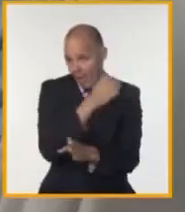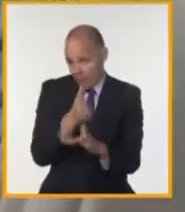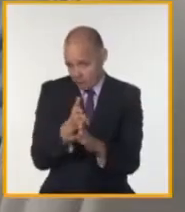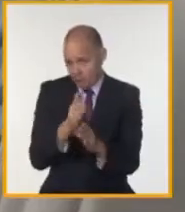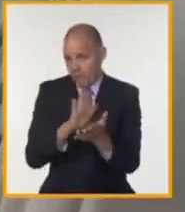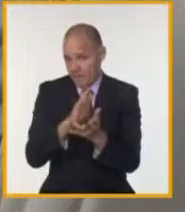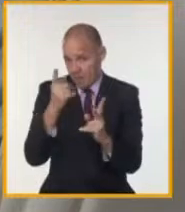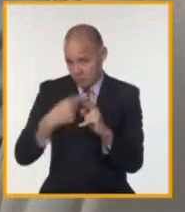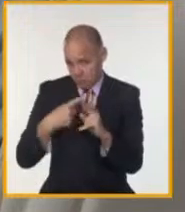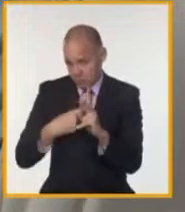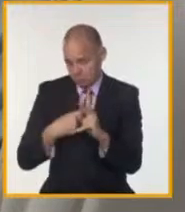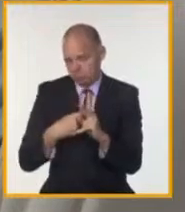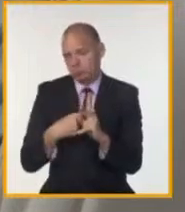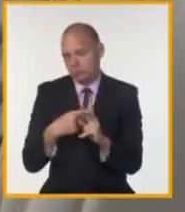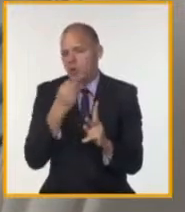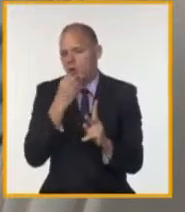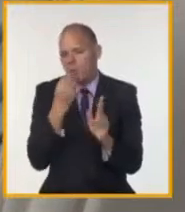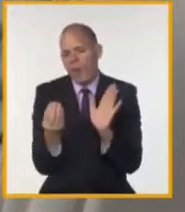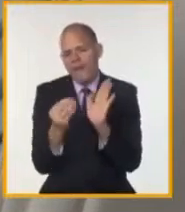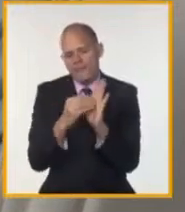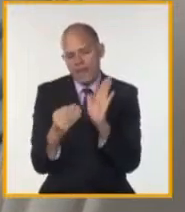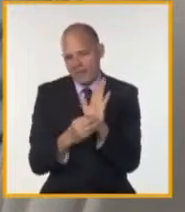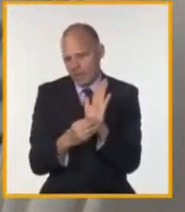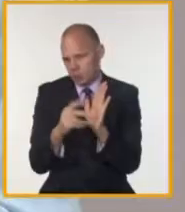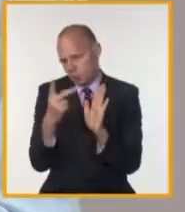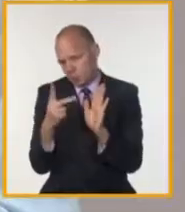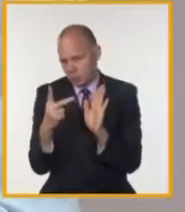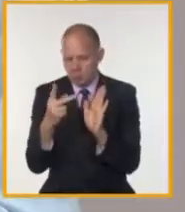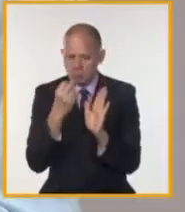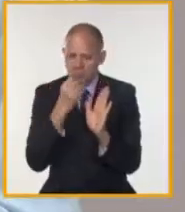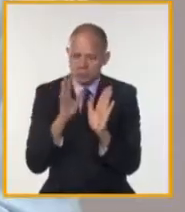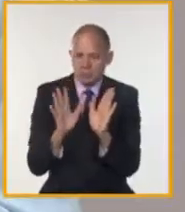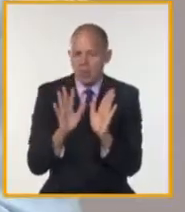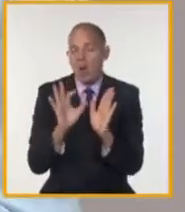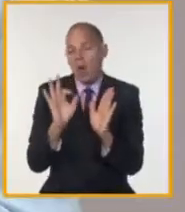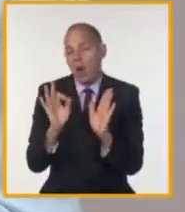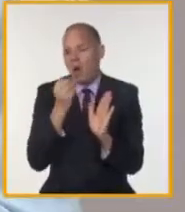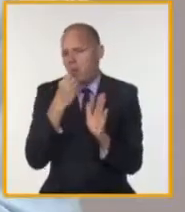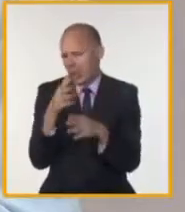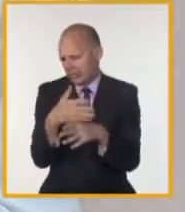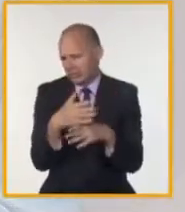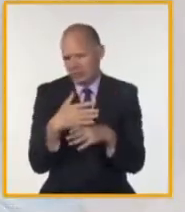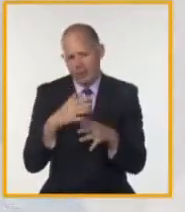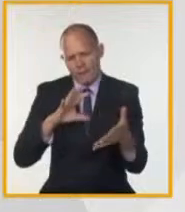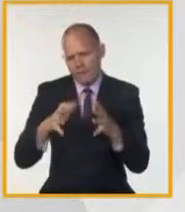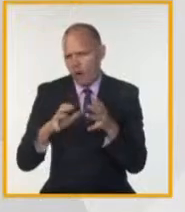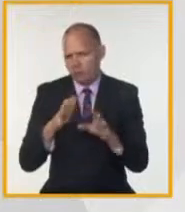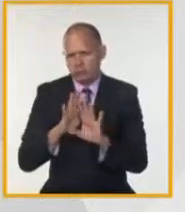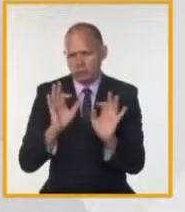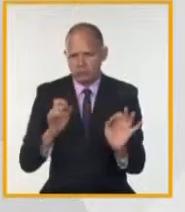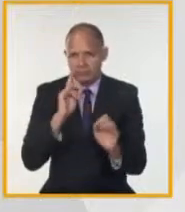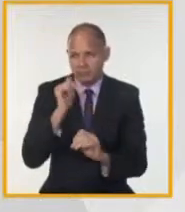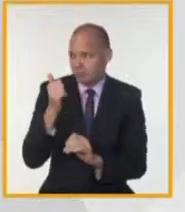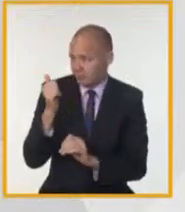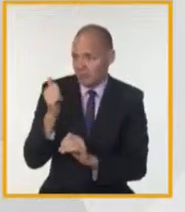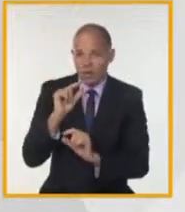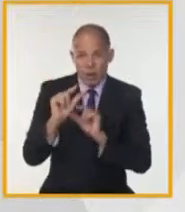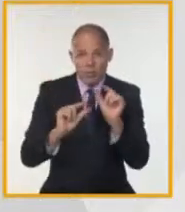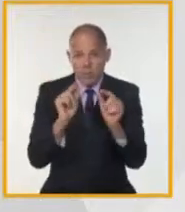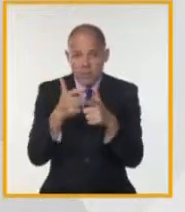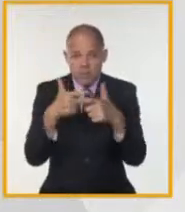se puede pagar electrónicamente. Exactamente, y acceder al servicio de caja extra también. Servicio este, por supuesto, que nos ha ayudado en muchos de los